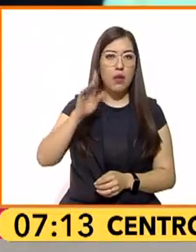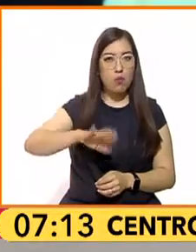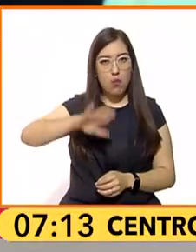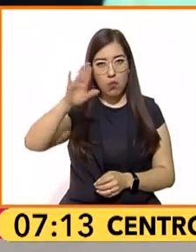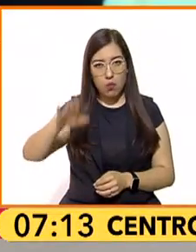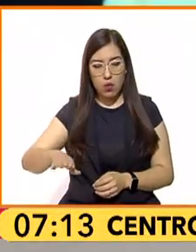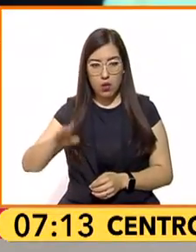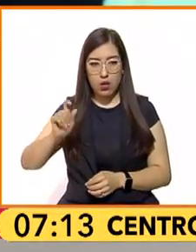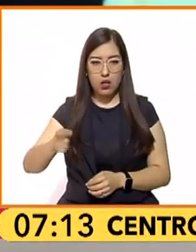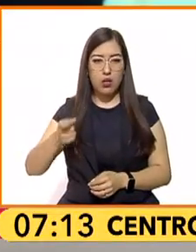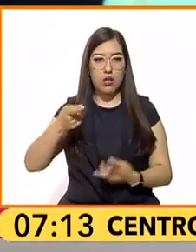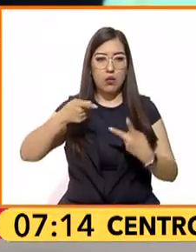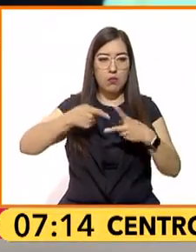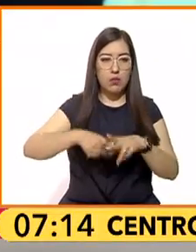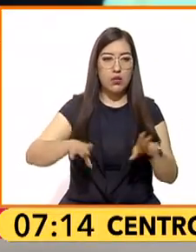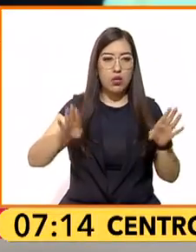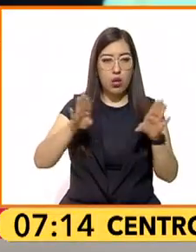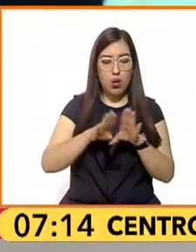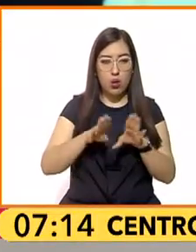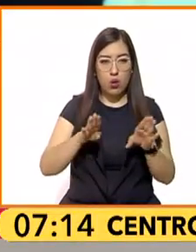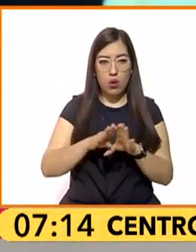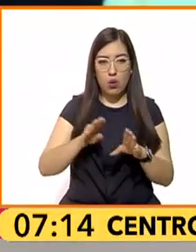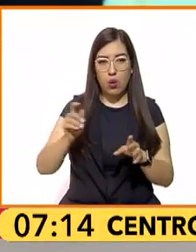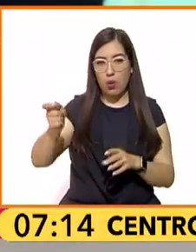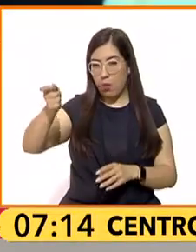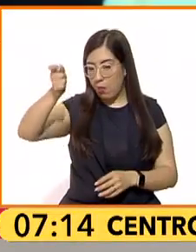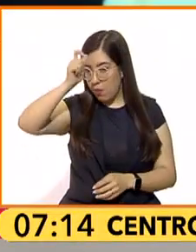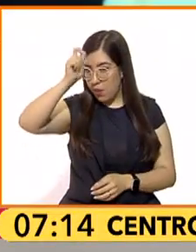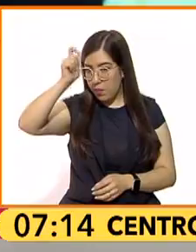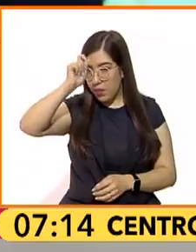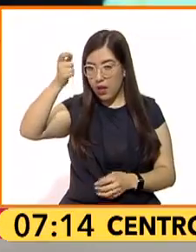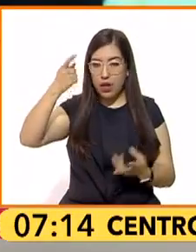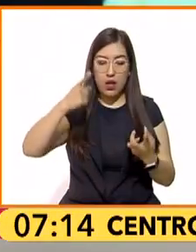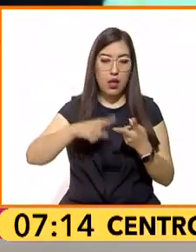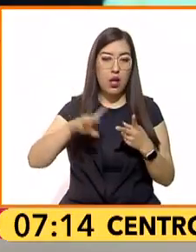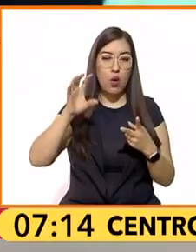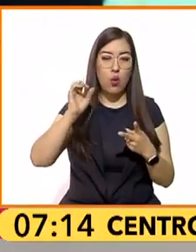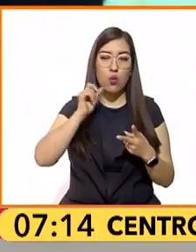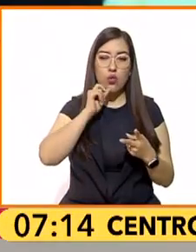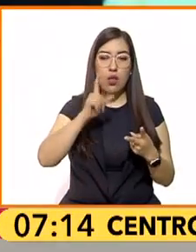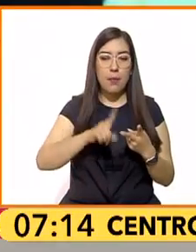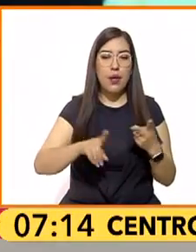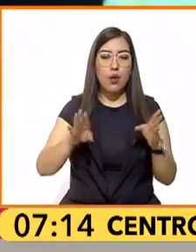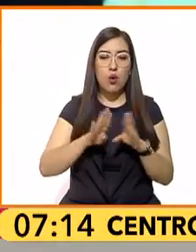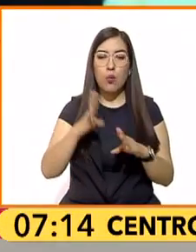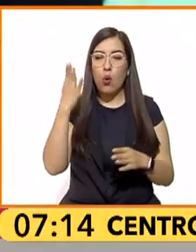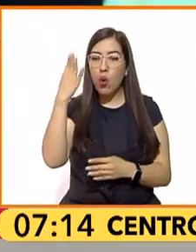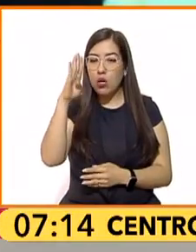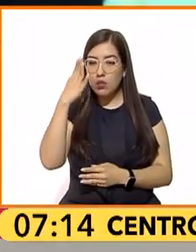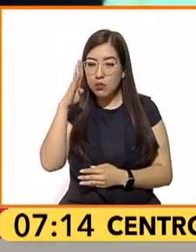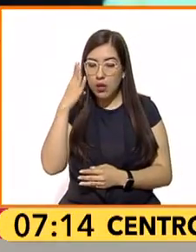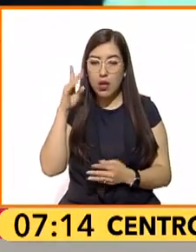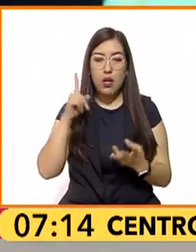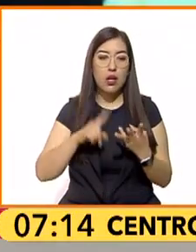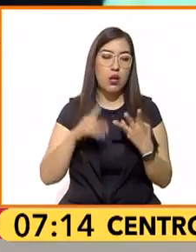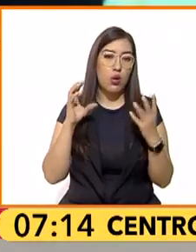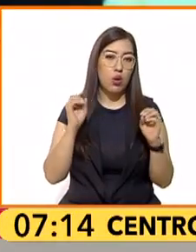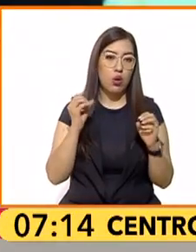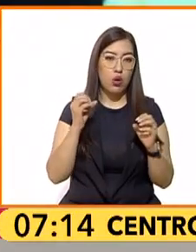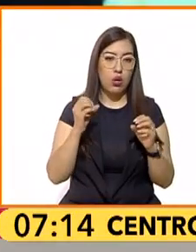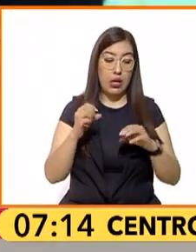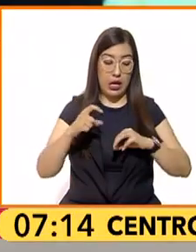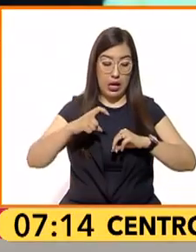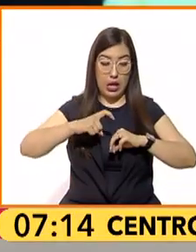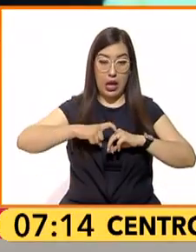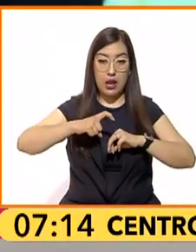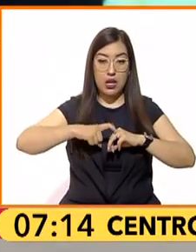un martillo en la cabeza, un espejo, en fin, hay una serie de cuestiones. Se destruye el anillo,